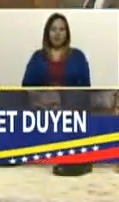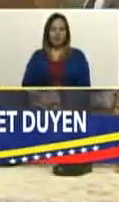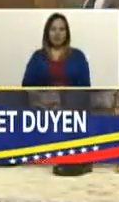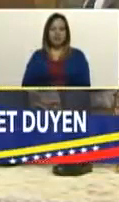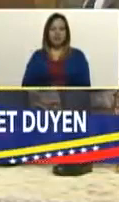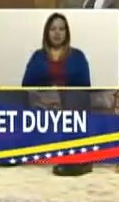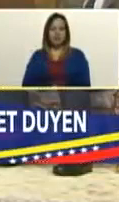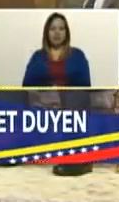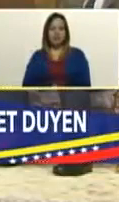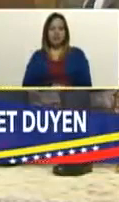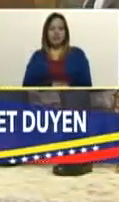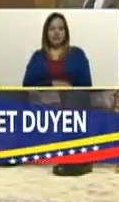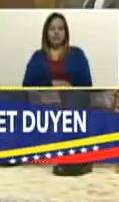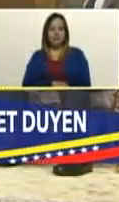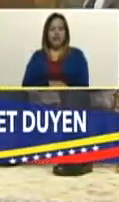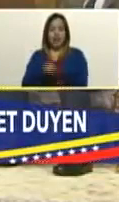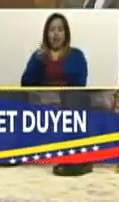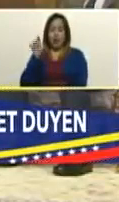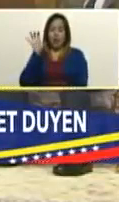Vietnam es una patria heroica,